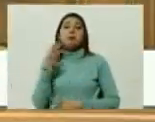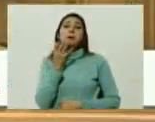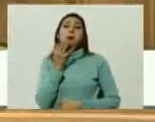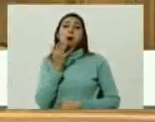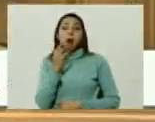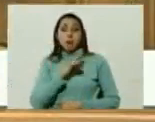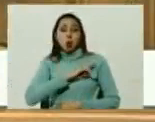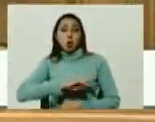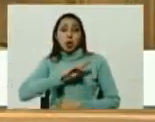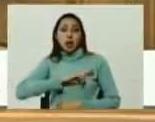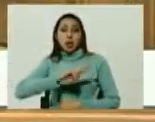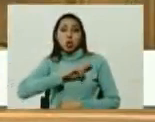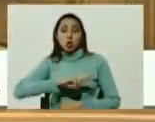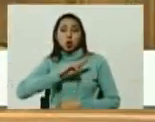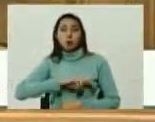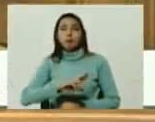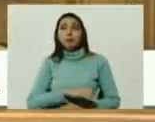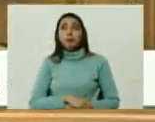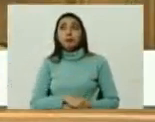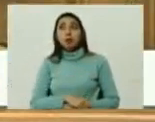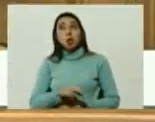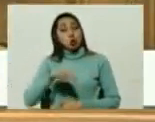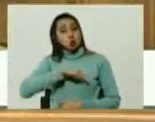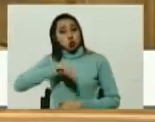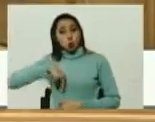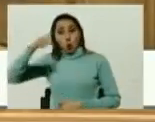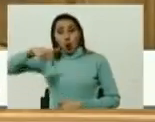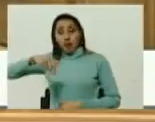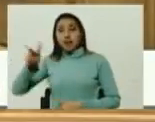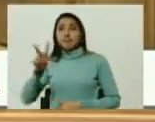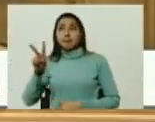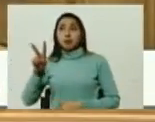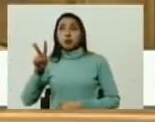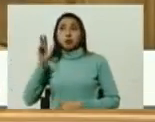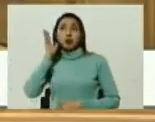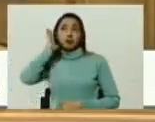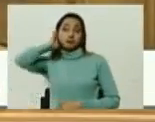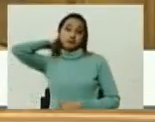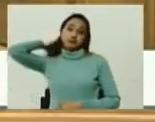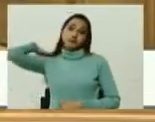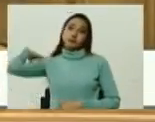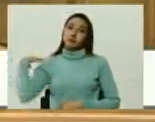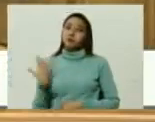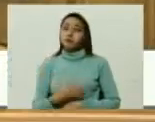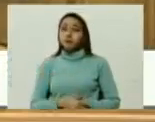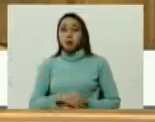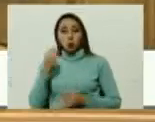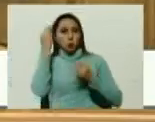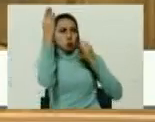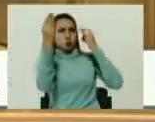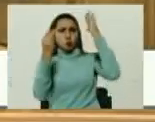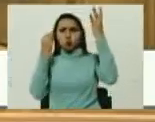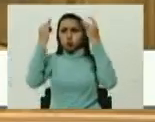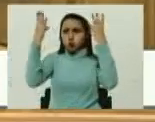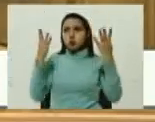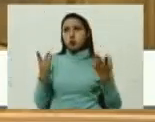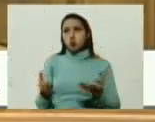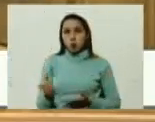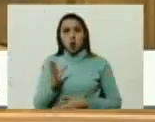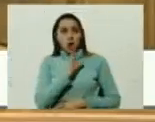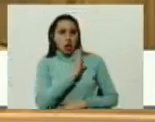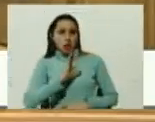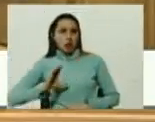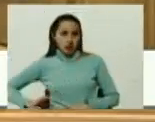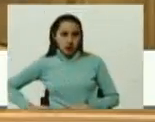y mire que nosotros en nosotras en venezuela por supuesto nos inspiramos somos la mayoría cristiano y nos